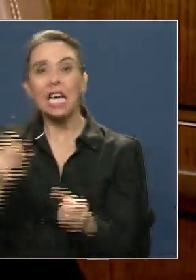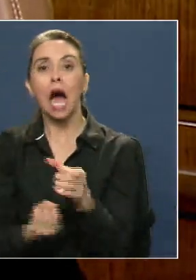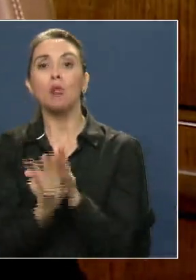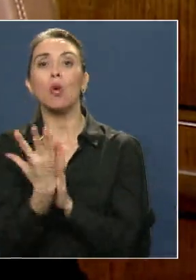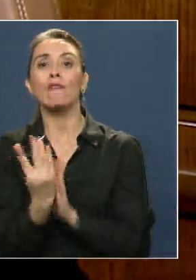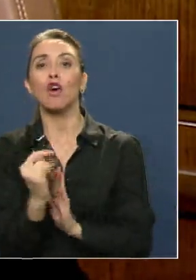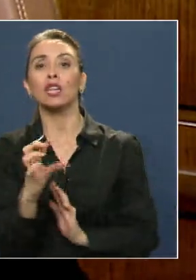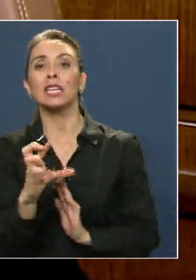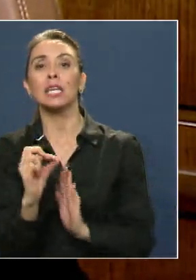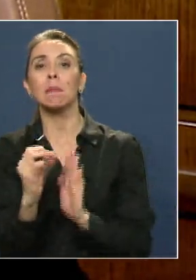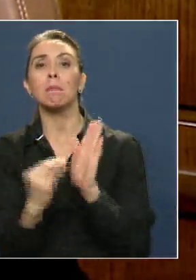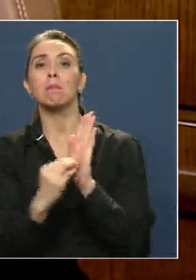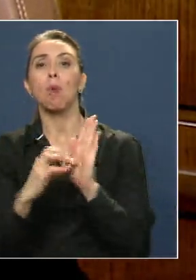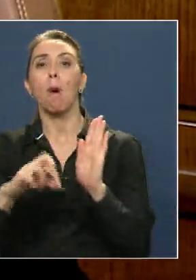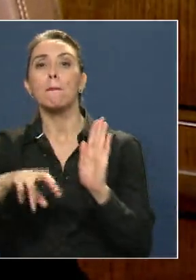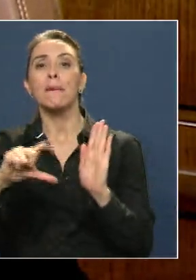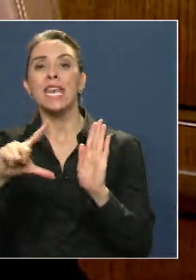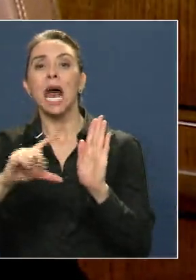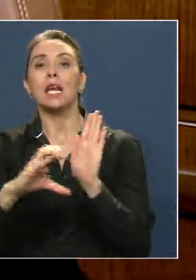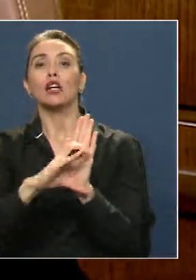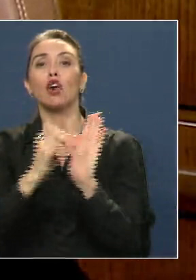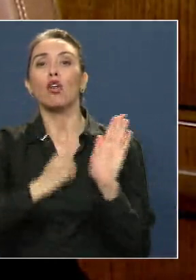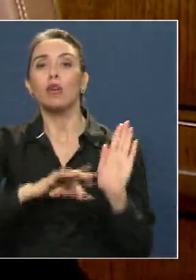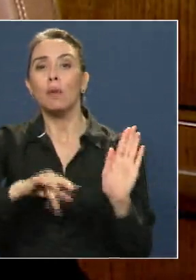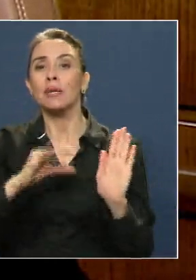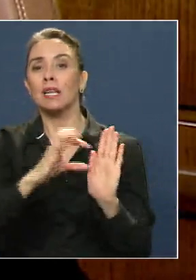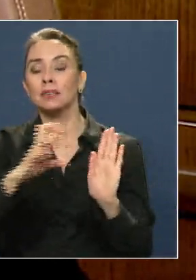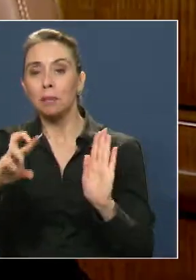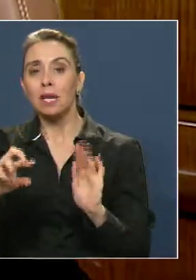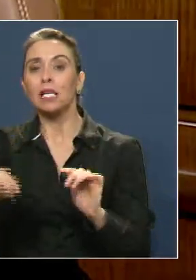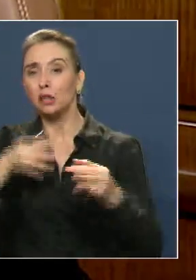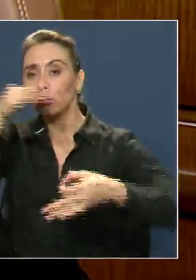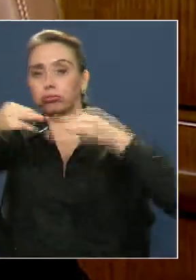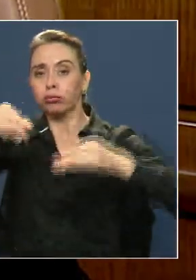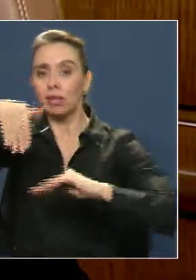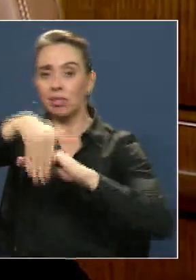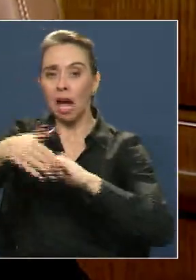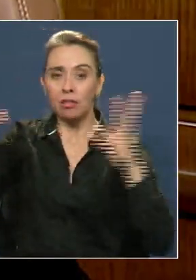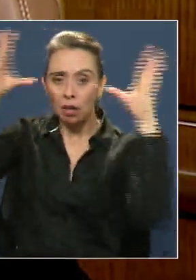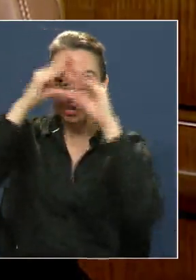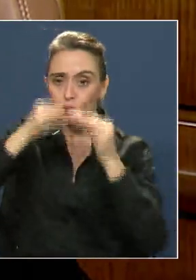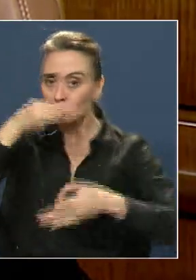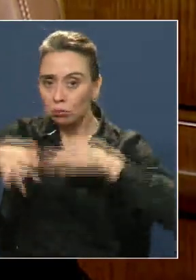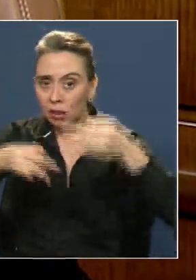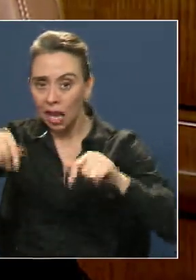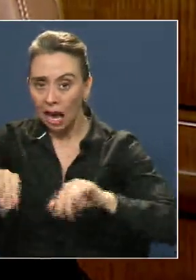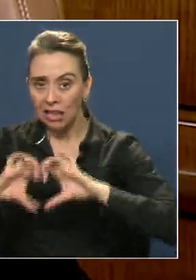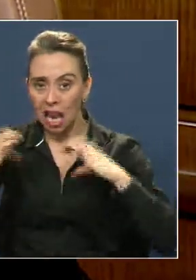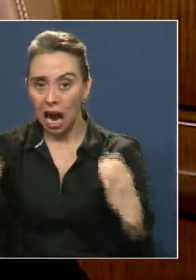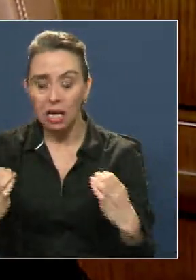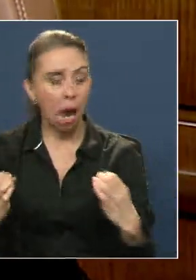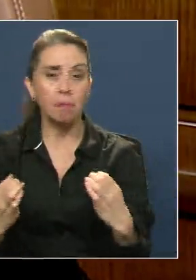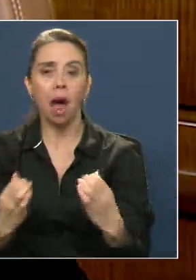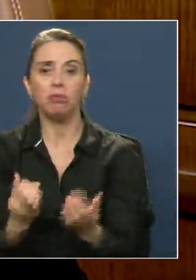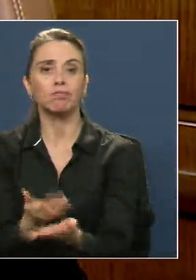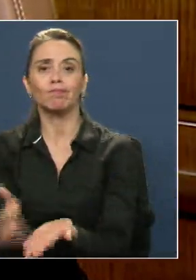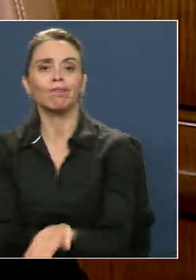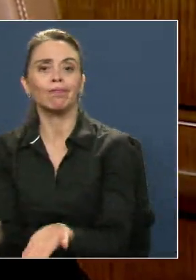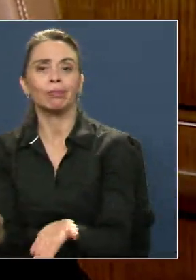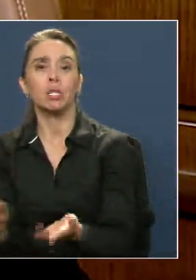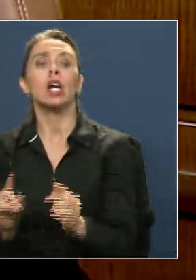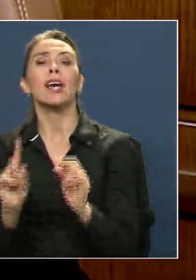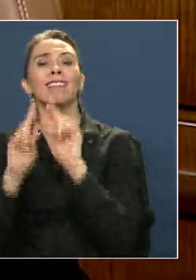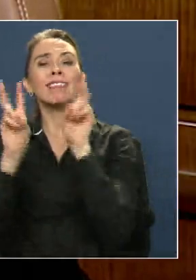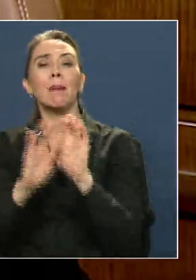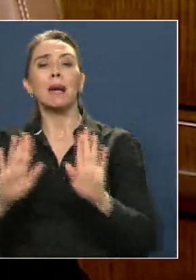tipo penal nuevo y toda la argumentación que se ha dado hoy día, aquí en esta tarde o en esta noche, sencillamente se cae, porque no es solamente un tema de